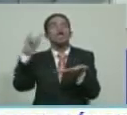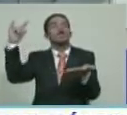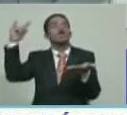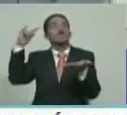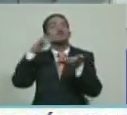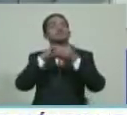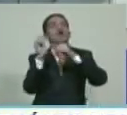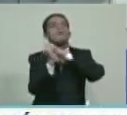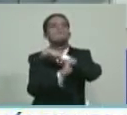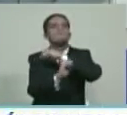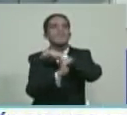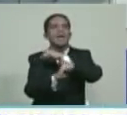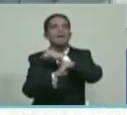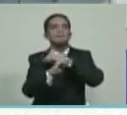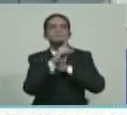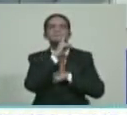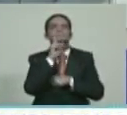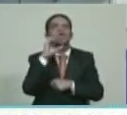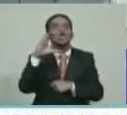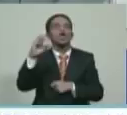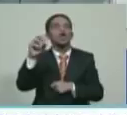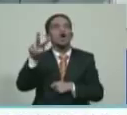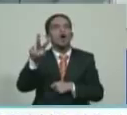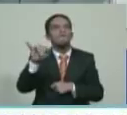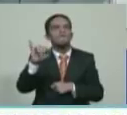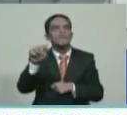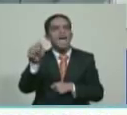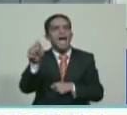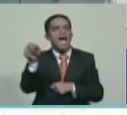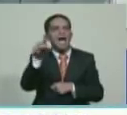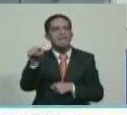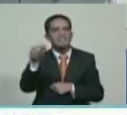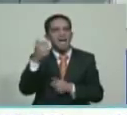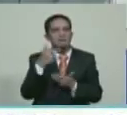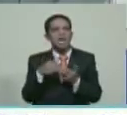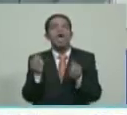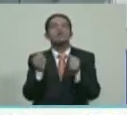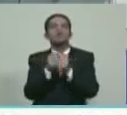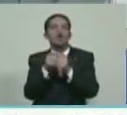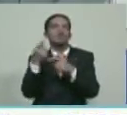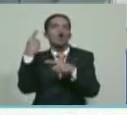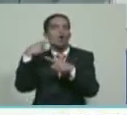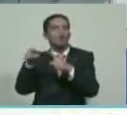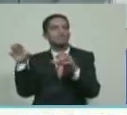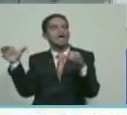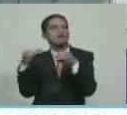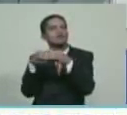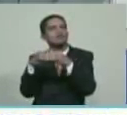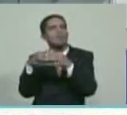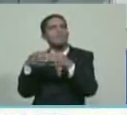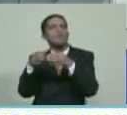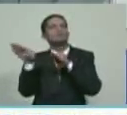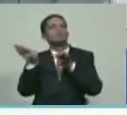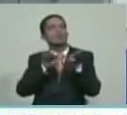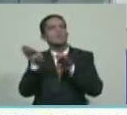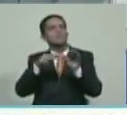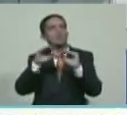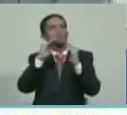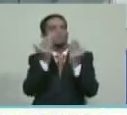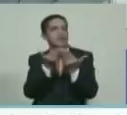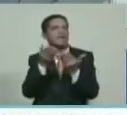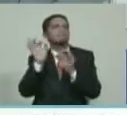alianzas con operadores turísticos mundiales fundamentalmente europeos